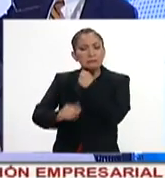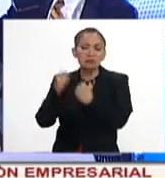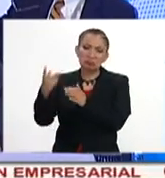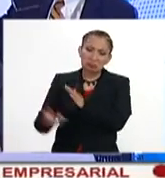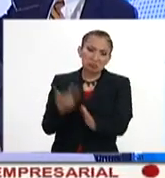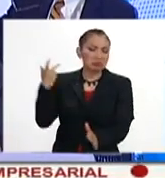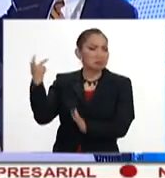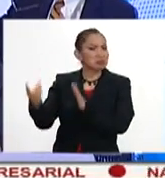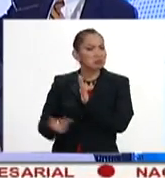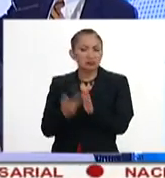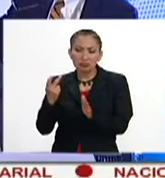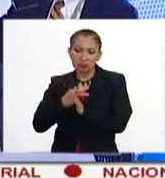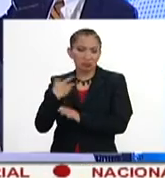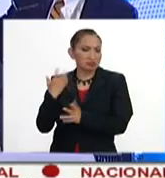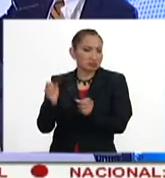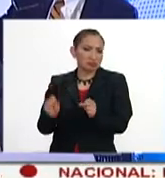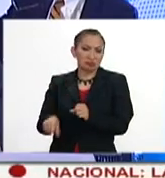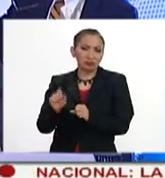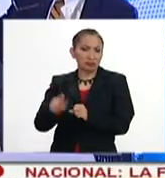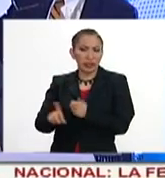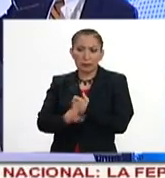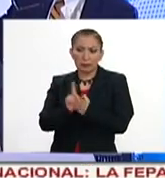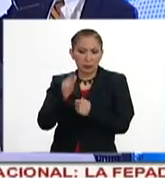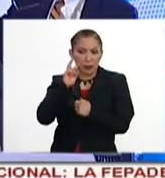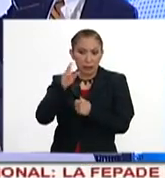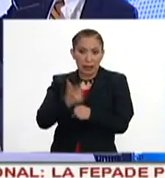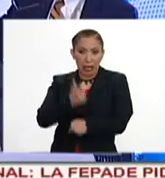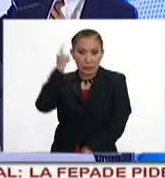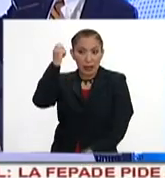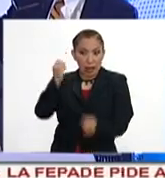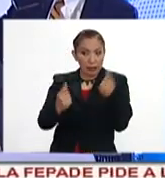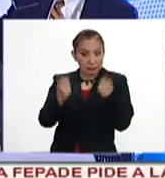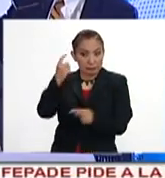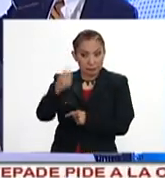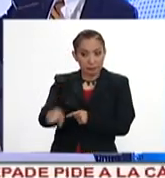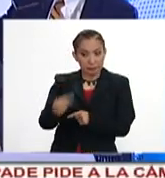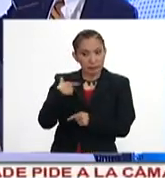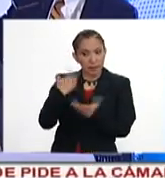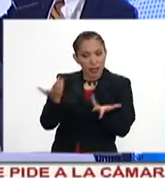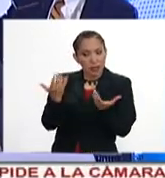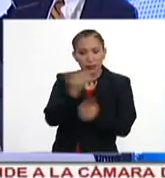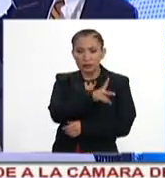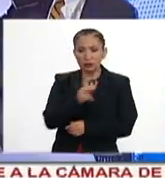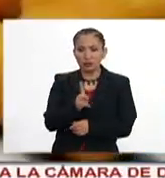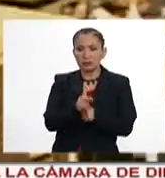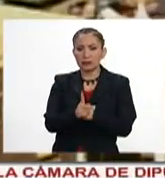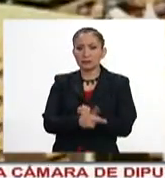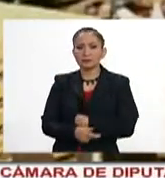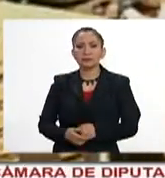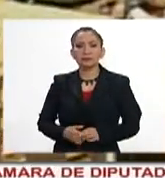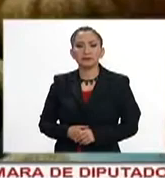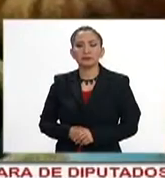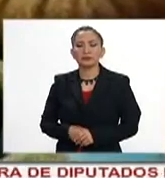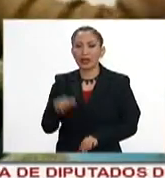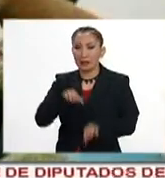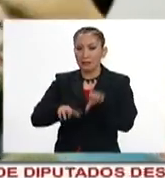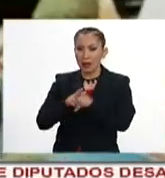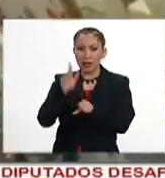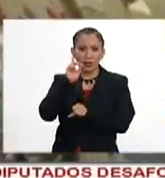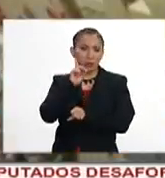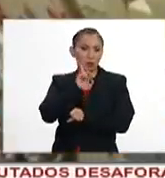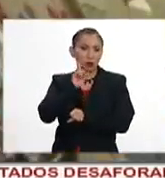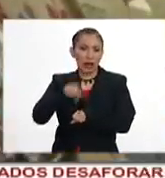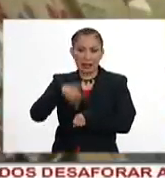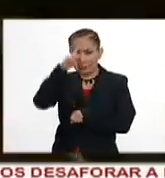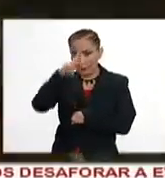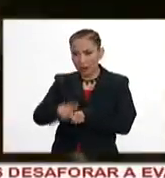y realmente problemas bien graves que son mutuos. La embajadora de Estados